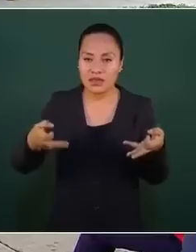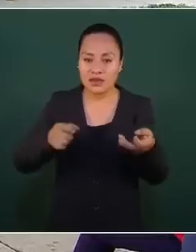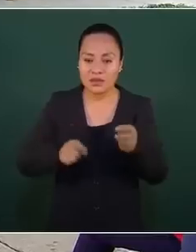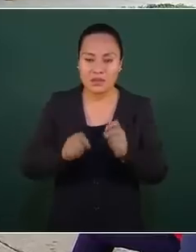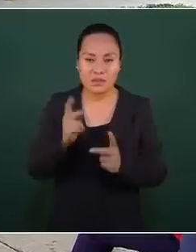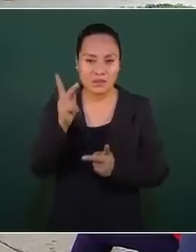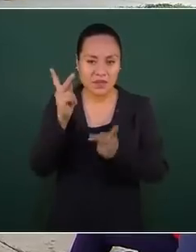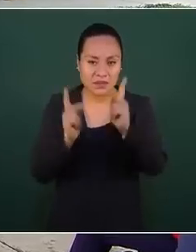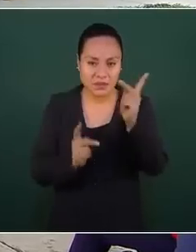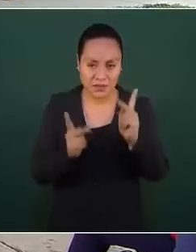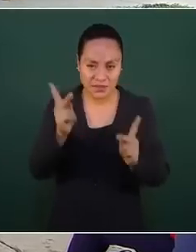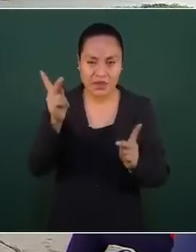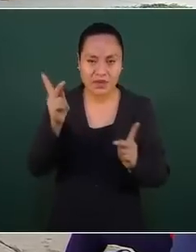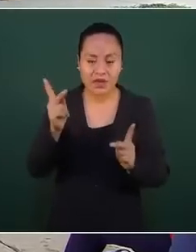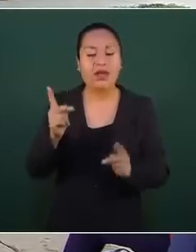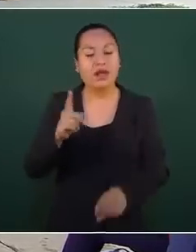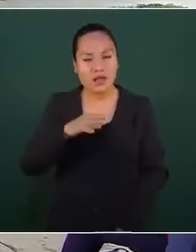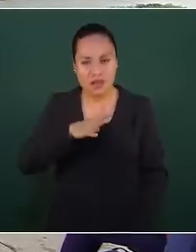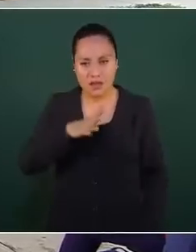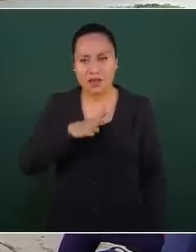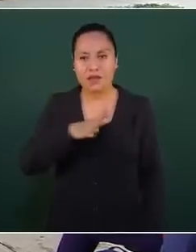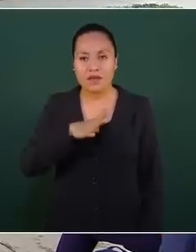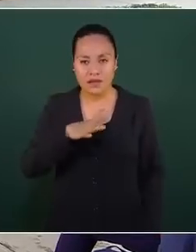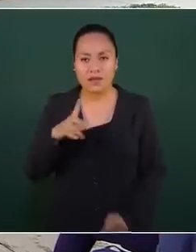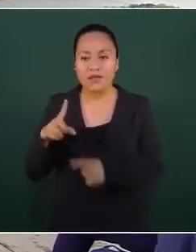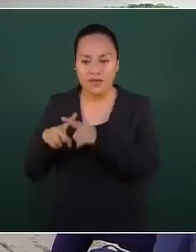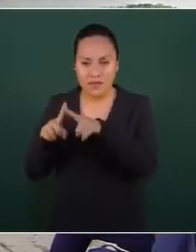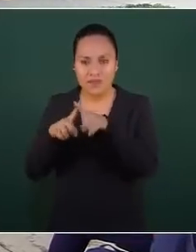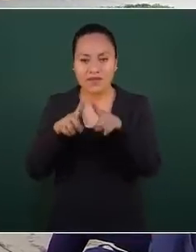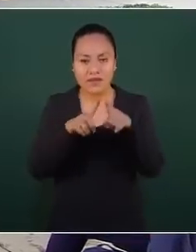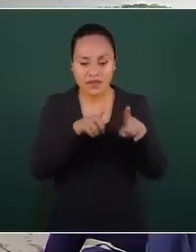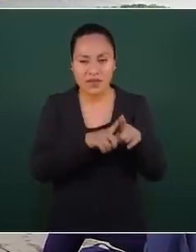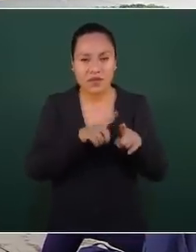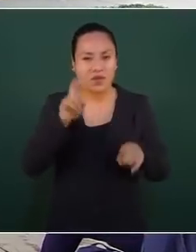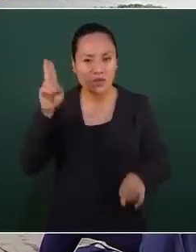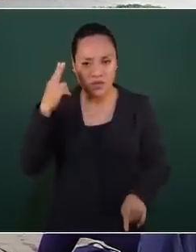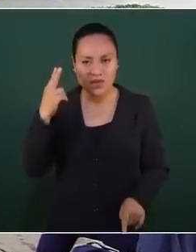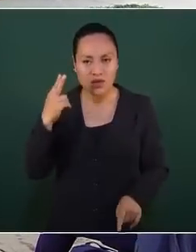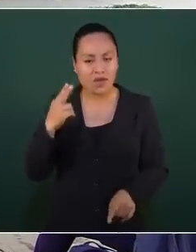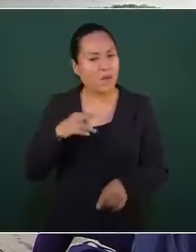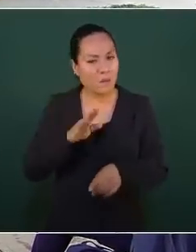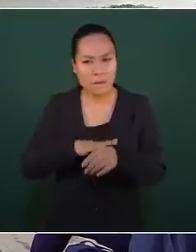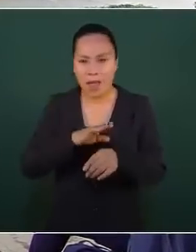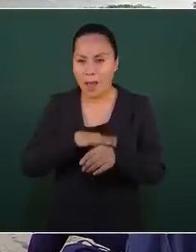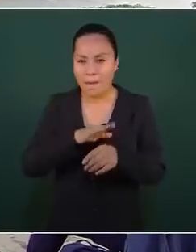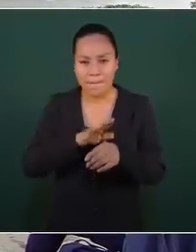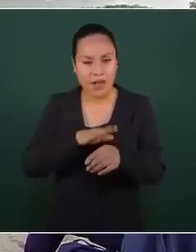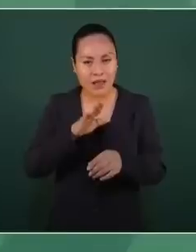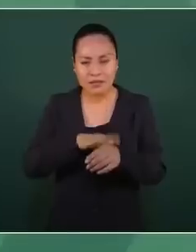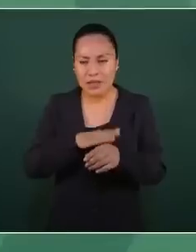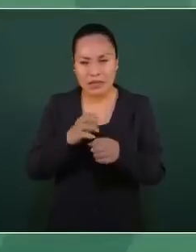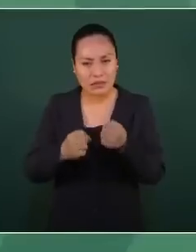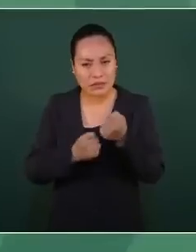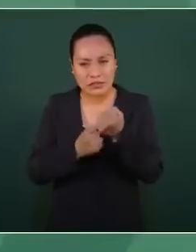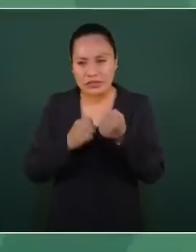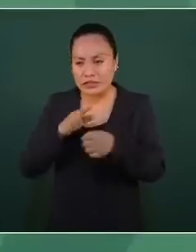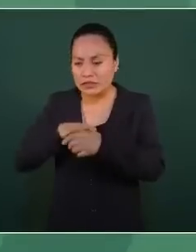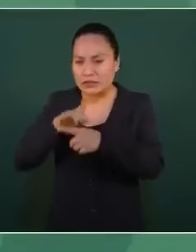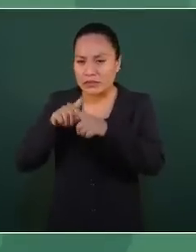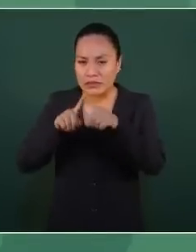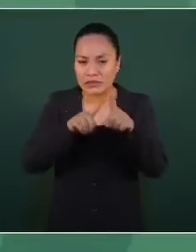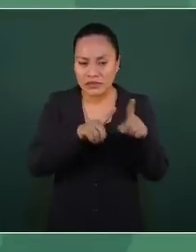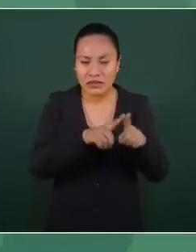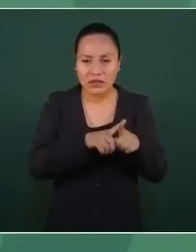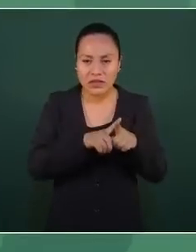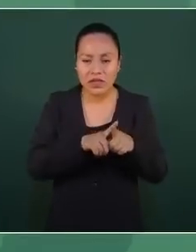sea, sí tenemos ya todas estas y vamos a seguir reforzando todas las escuelas